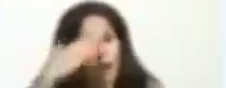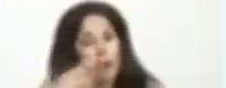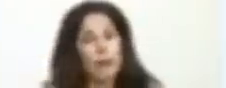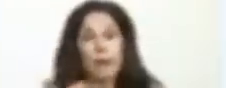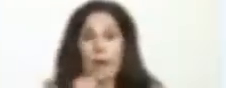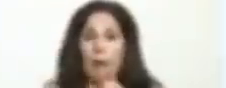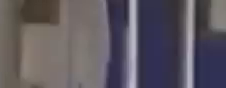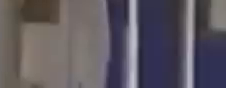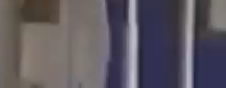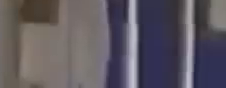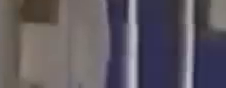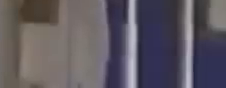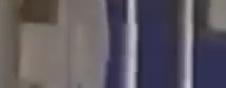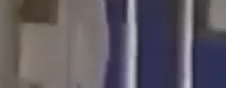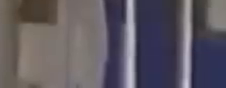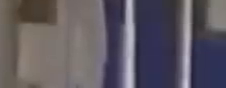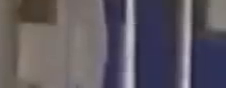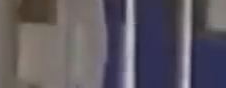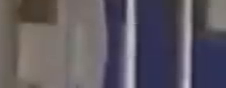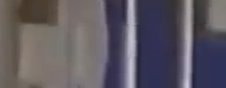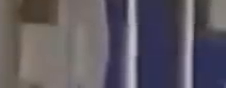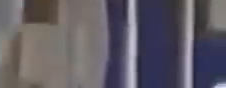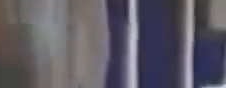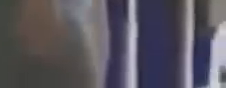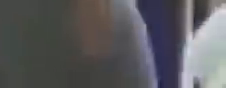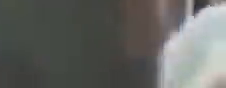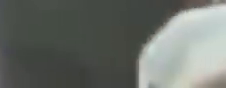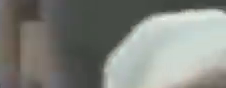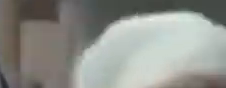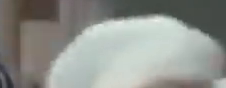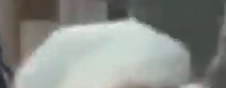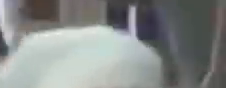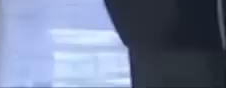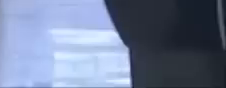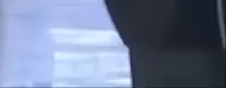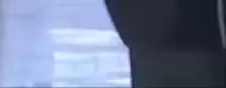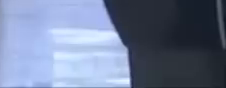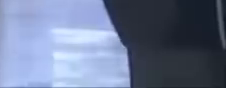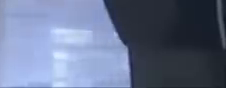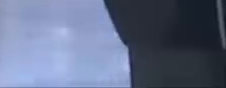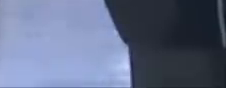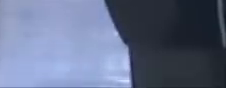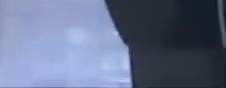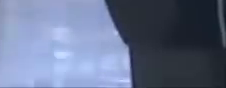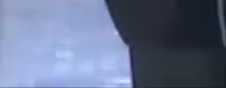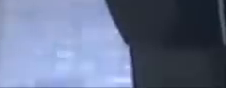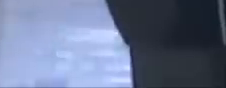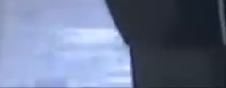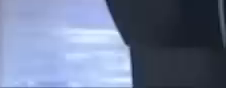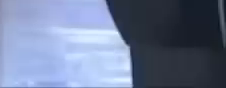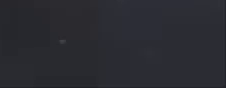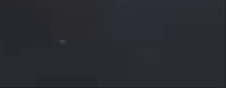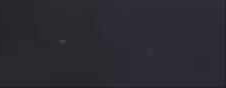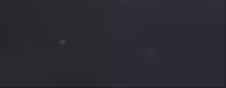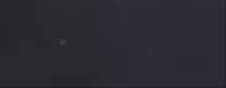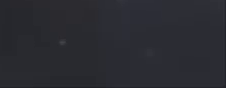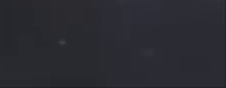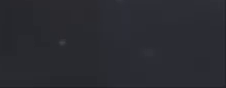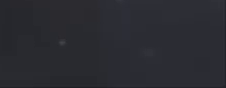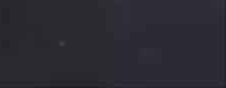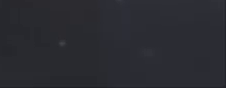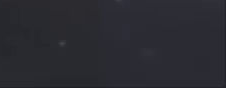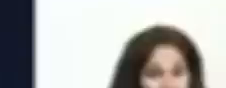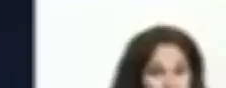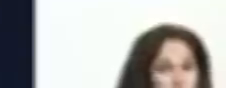de Cuba ha reportado 3 pacientes con coronavirus que habían visitado Nicaragua y 2 que han tenido contacto con viajeros procedentes de